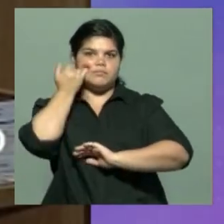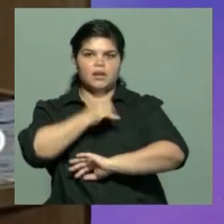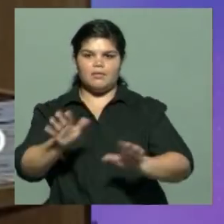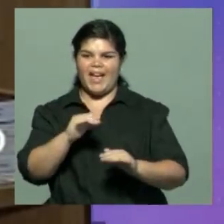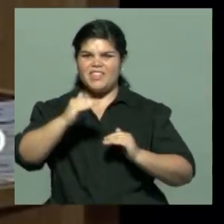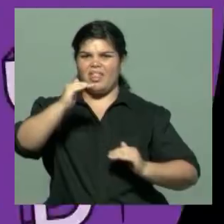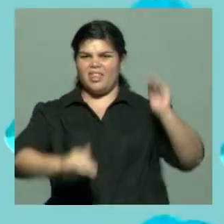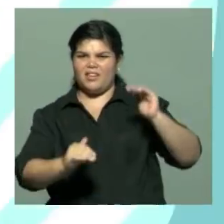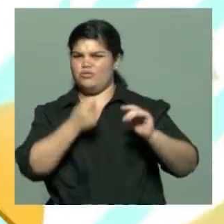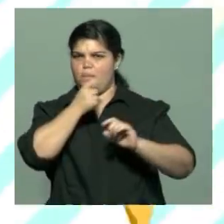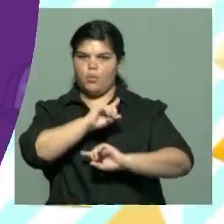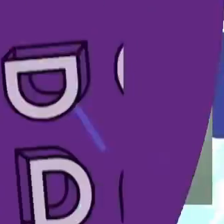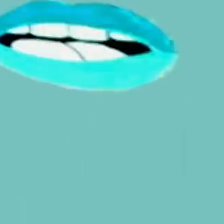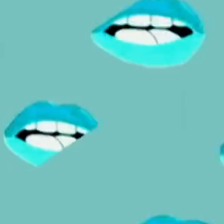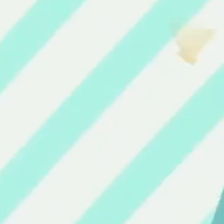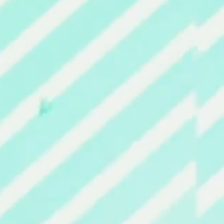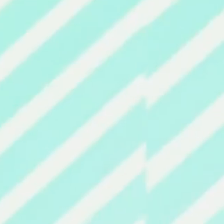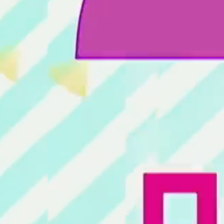a mí no me gusta.